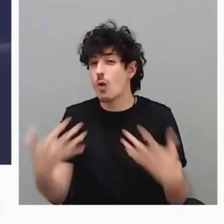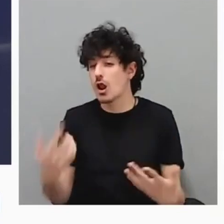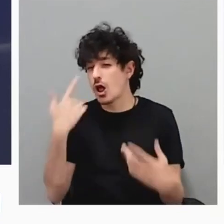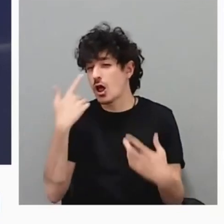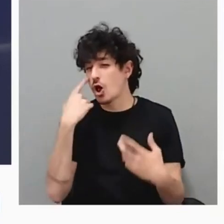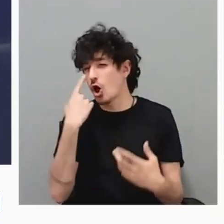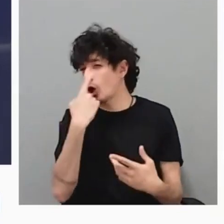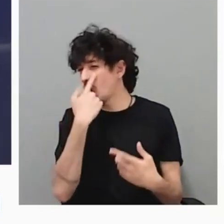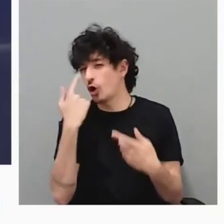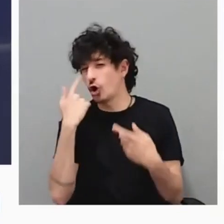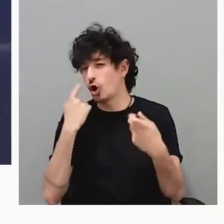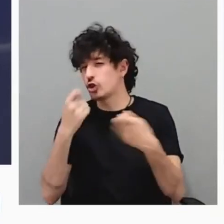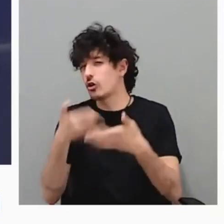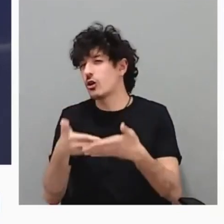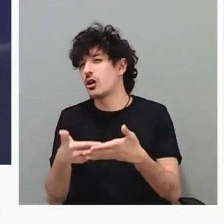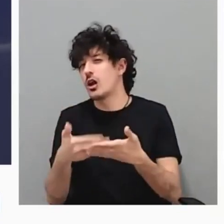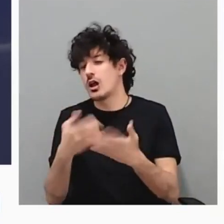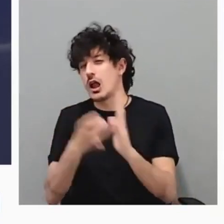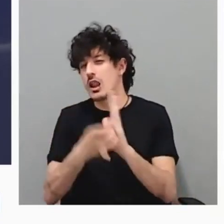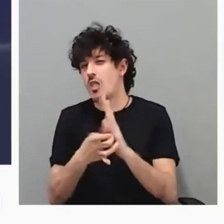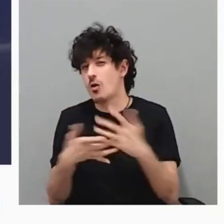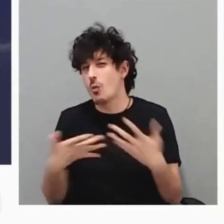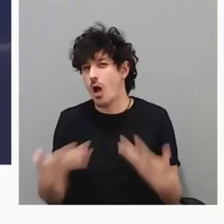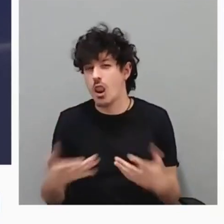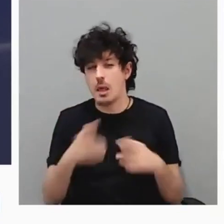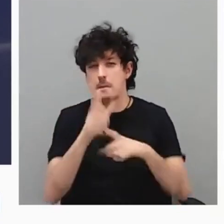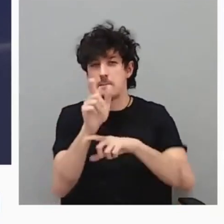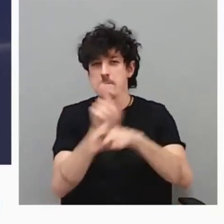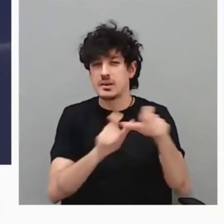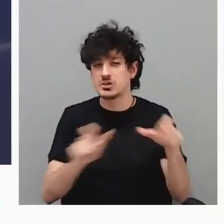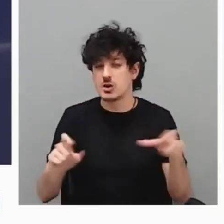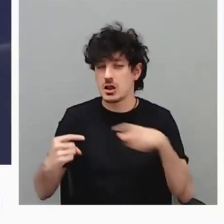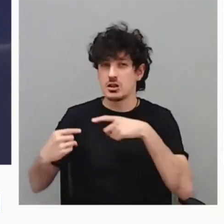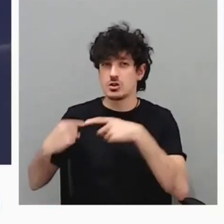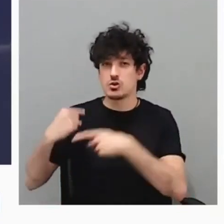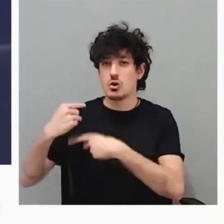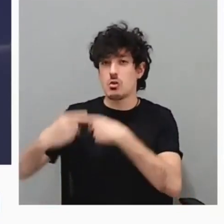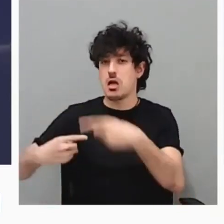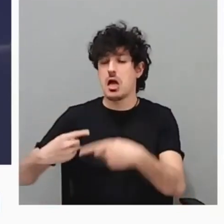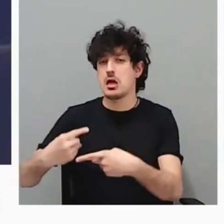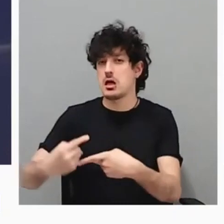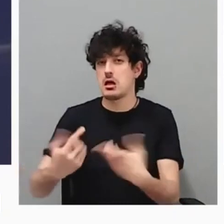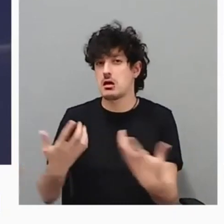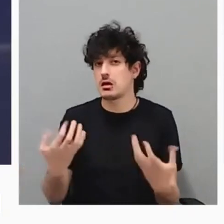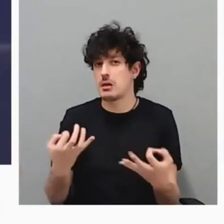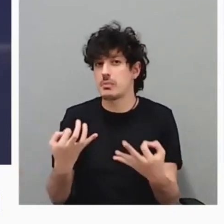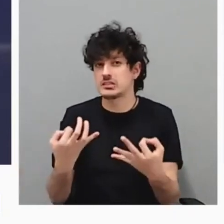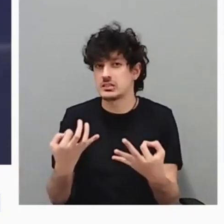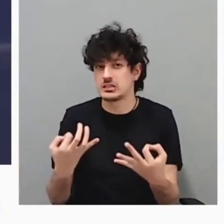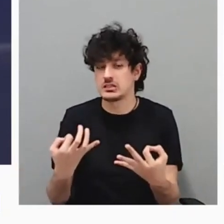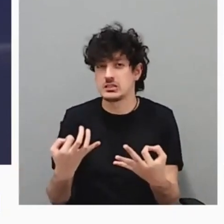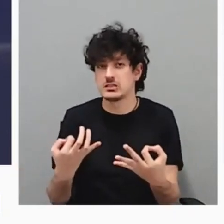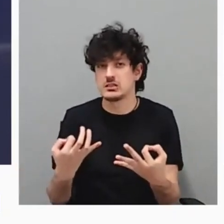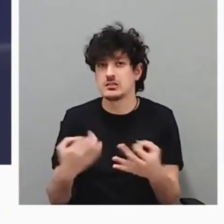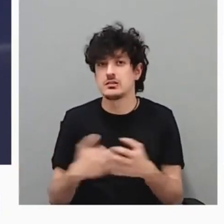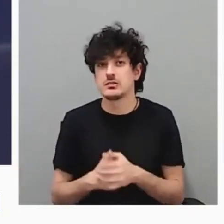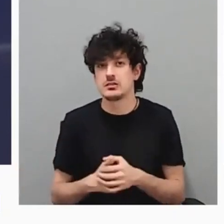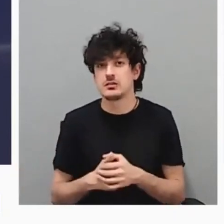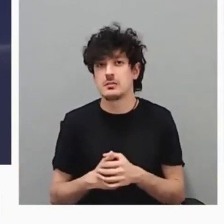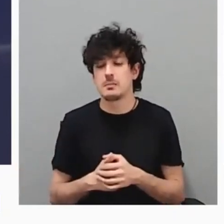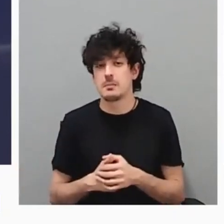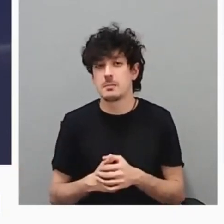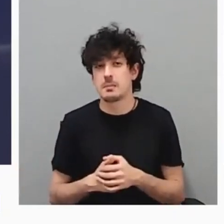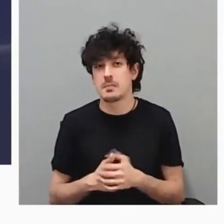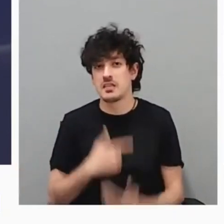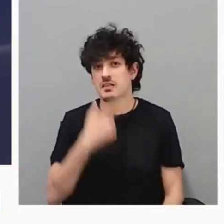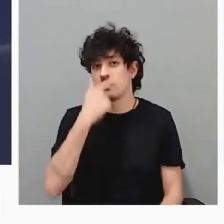es la significación que se hace a las personas que están día a día? Porque es muy fácil llegar, pues yo los míos ya están en la universidad, pero es muy fácil llegar, dejar al